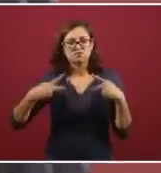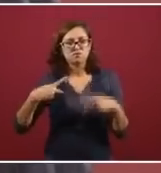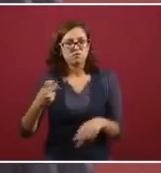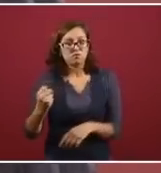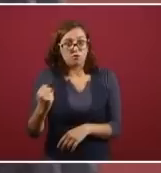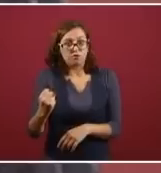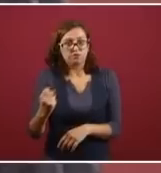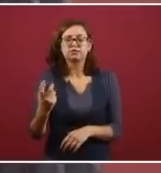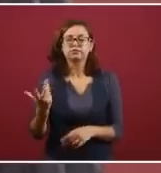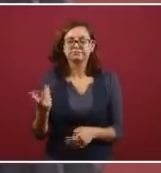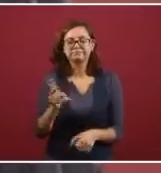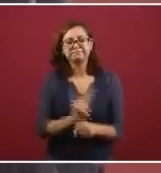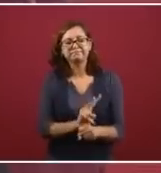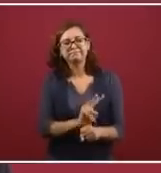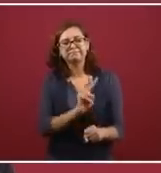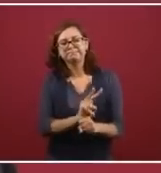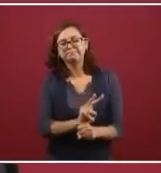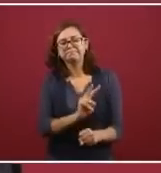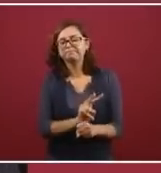Cuando